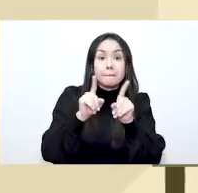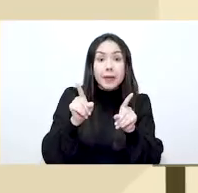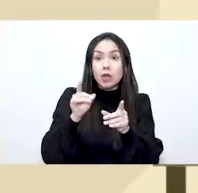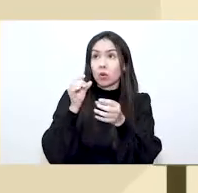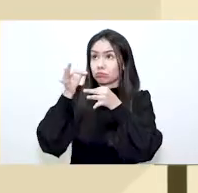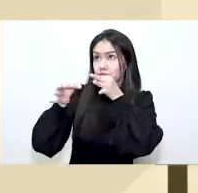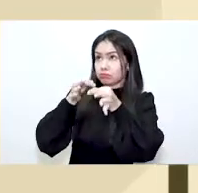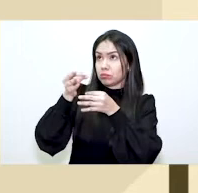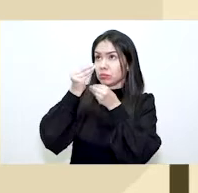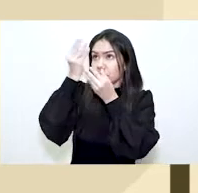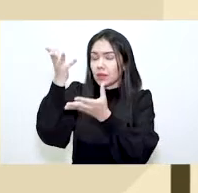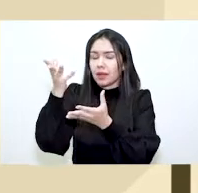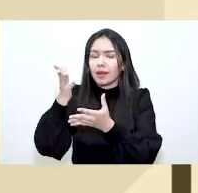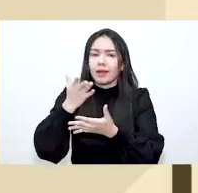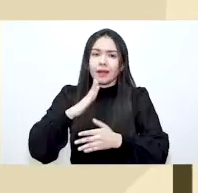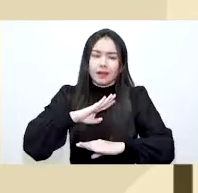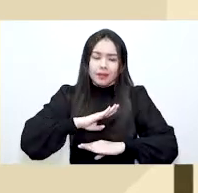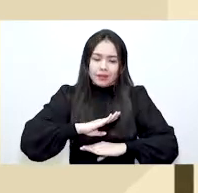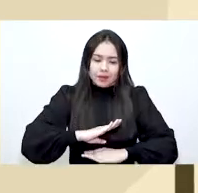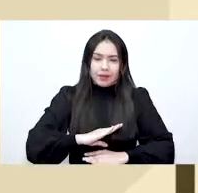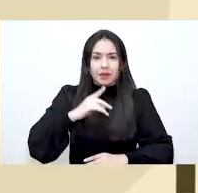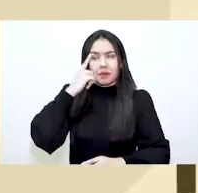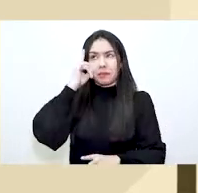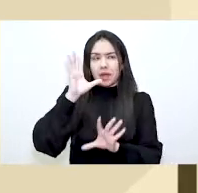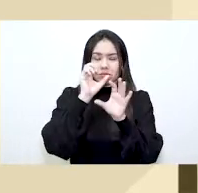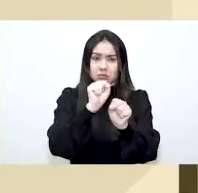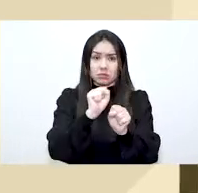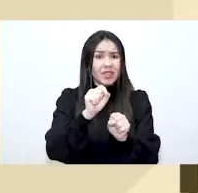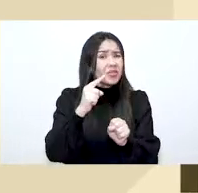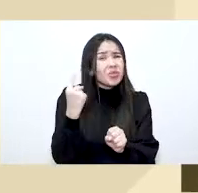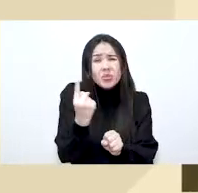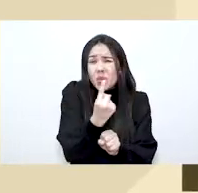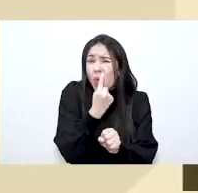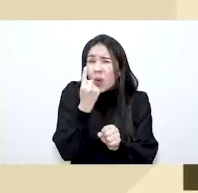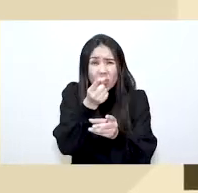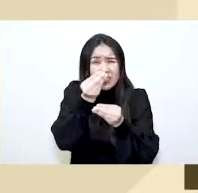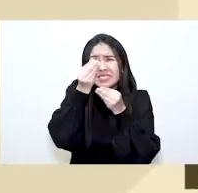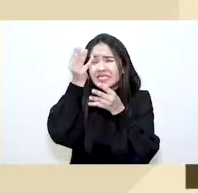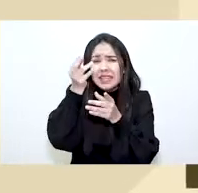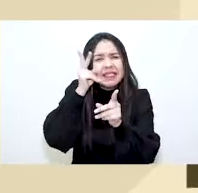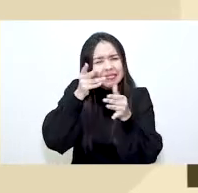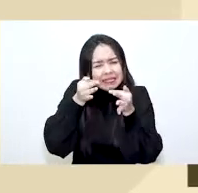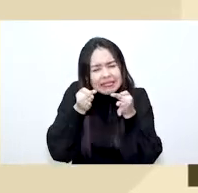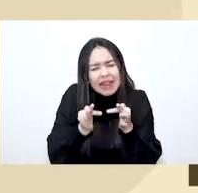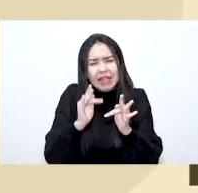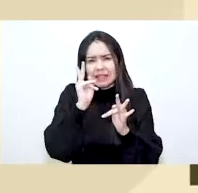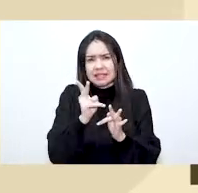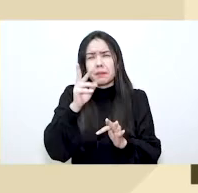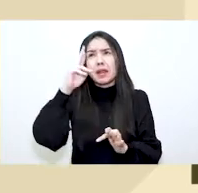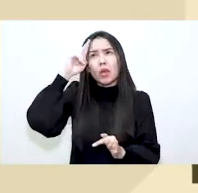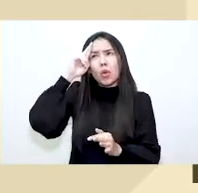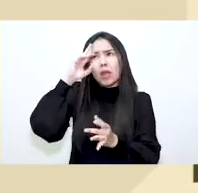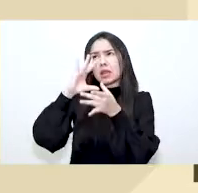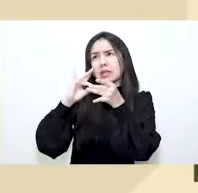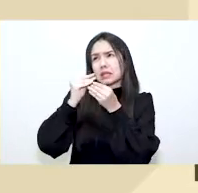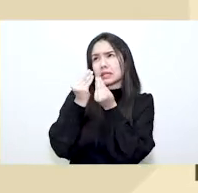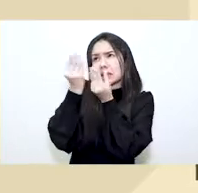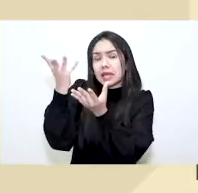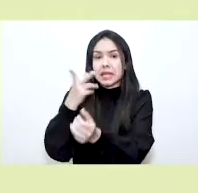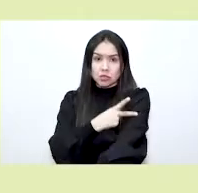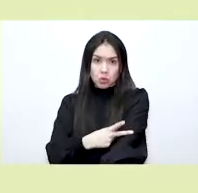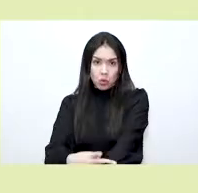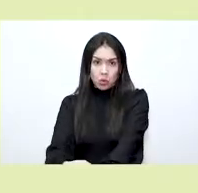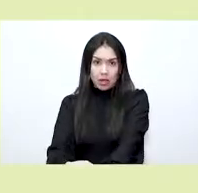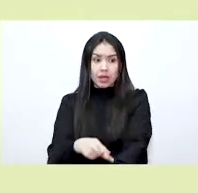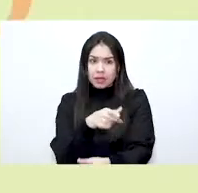que lo que contó sirvió de mucho. Todo sirve. Hay que tratar de recordar.